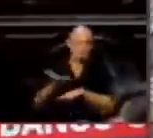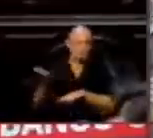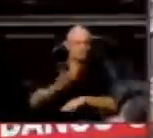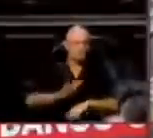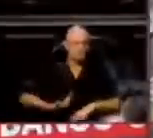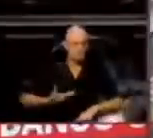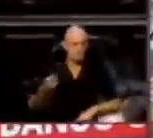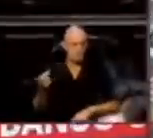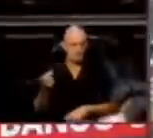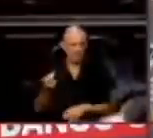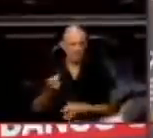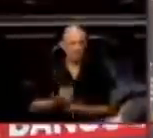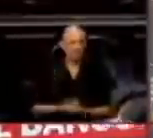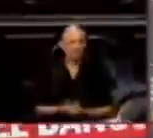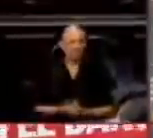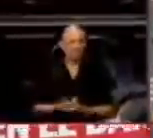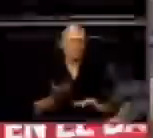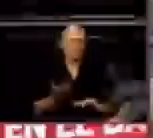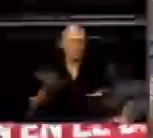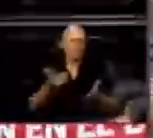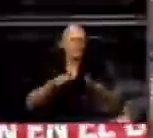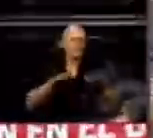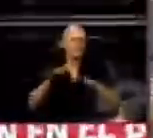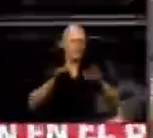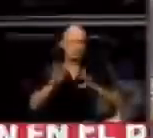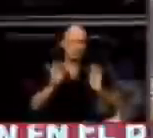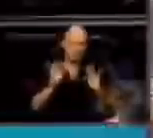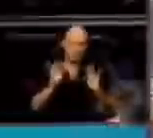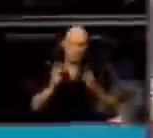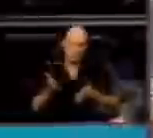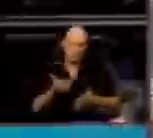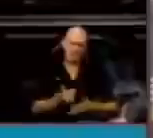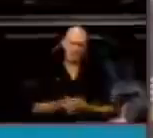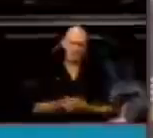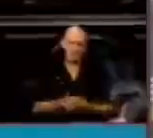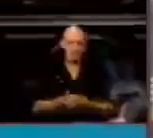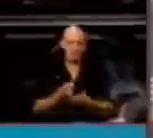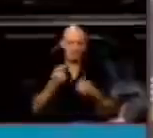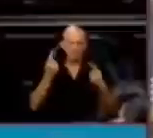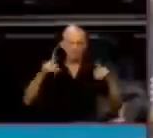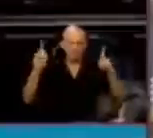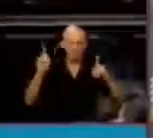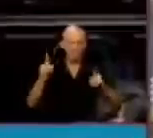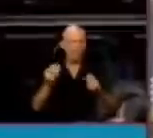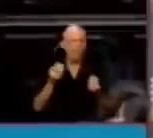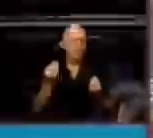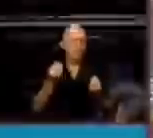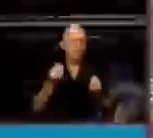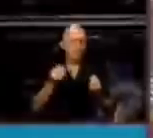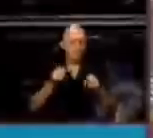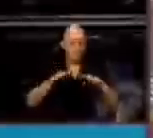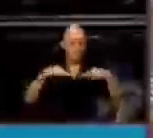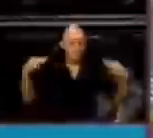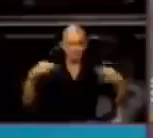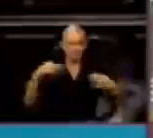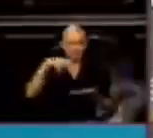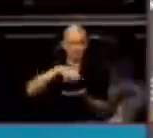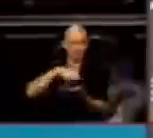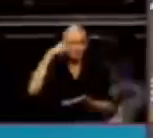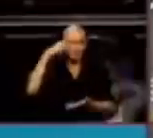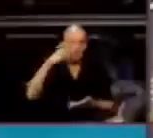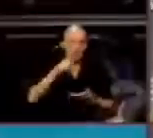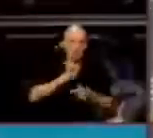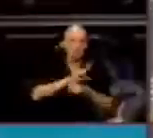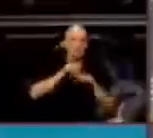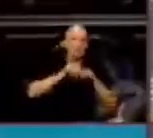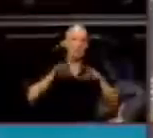digamos. Bueno, Menem se fue mucho antes de la catástrofe. No, bueno, pero Menem se va en el 99, cuando yo tenía 2 años de recesión, que se extendieron otros